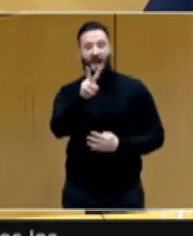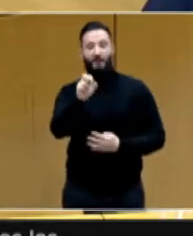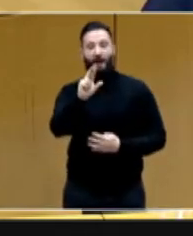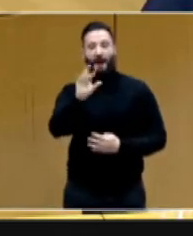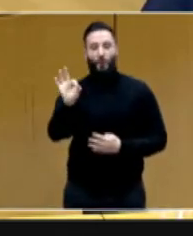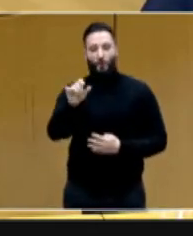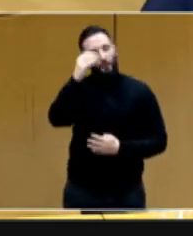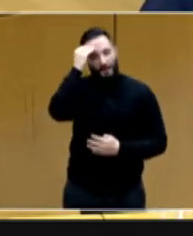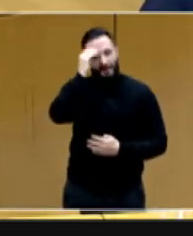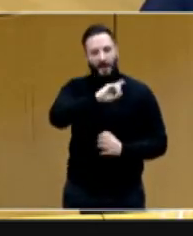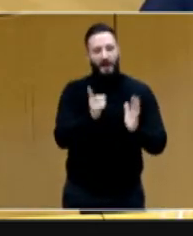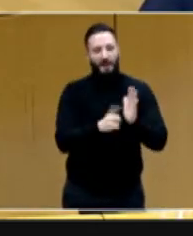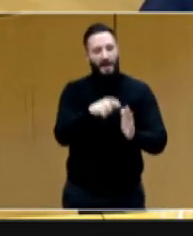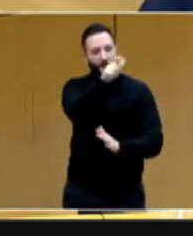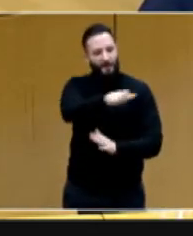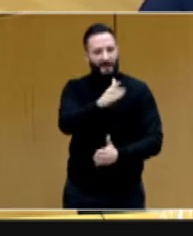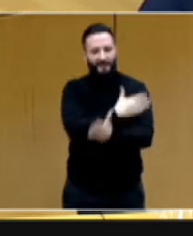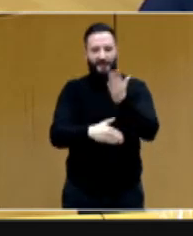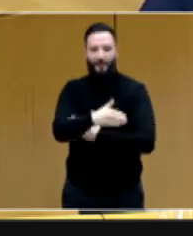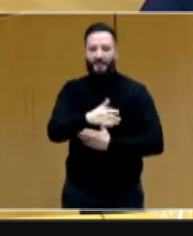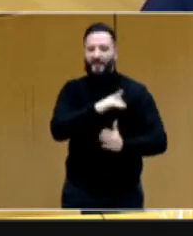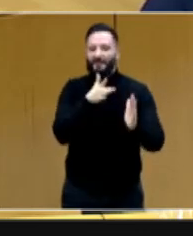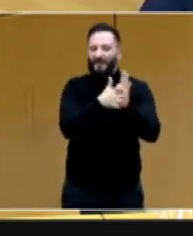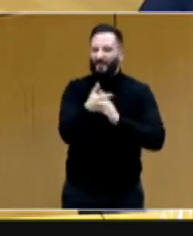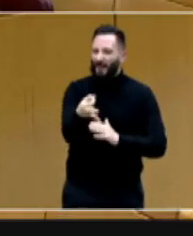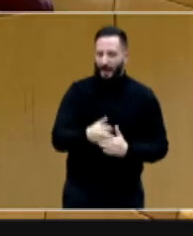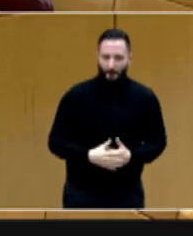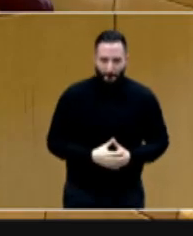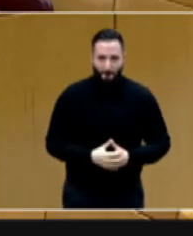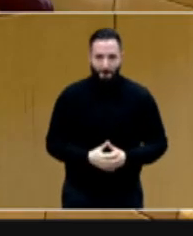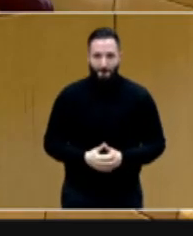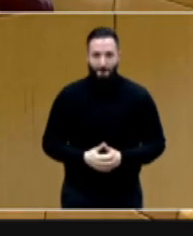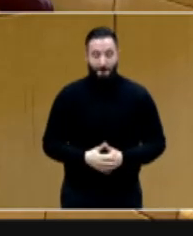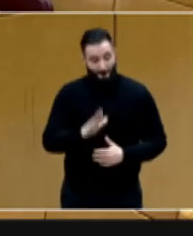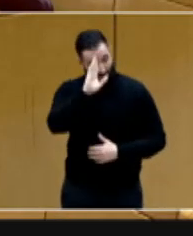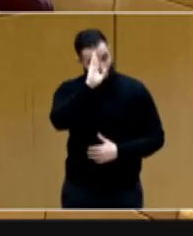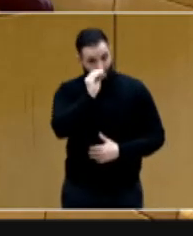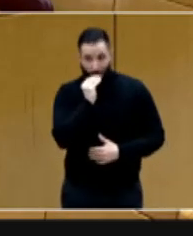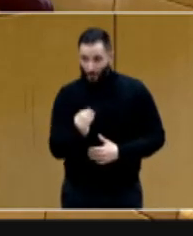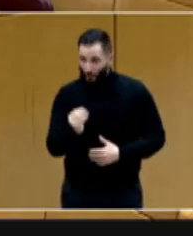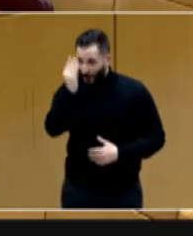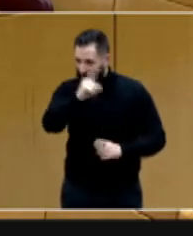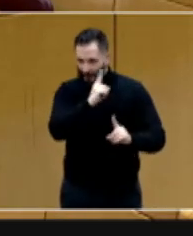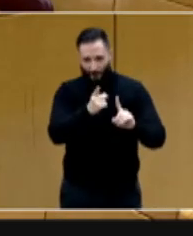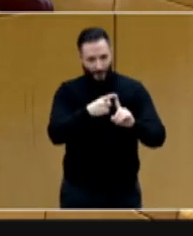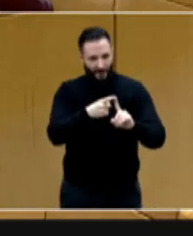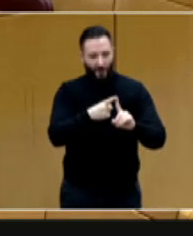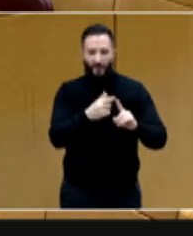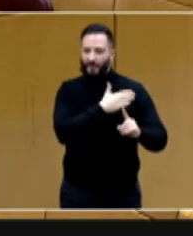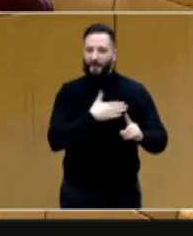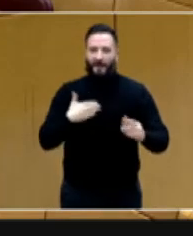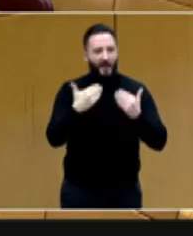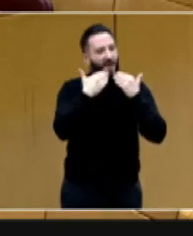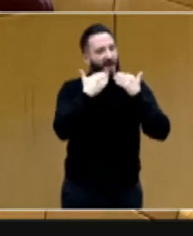qué implica la ley para las personas con discapacidad la ley ocho dos mil veintiuno bueno Buenos días lo primero que quiero es agradecer